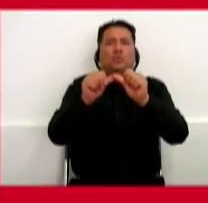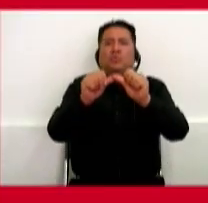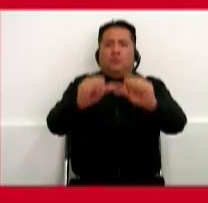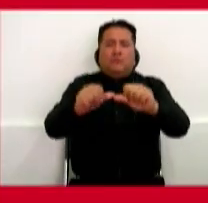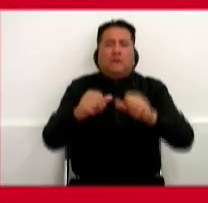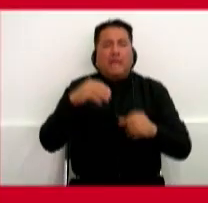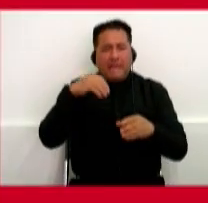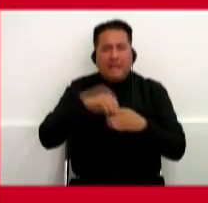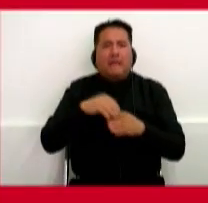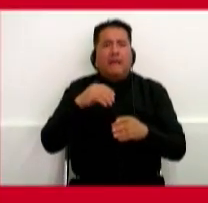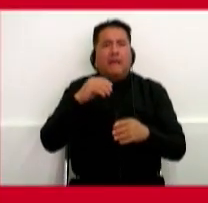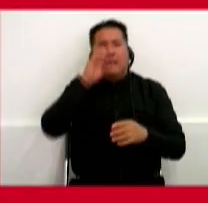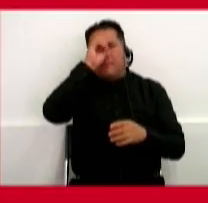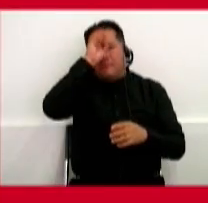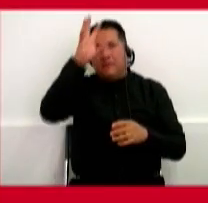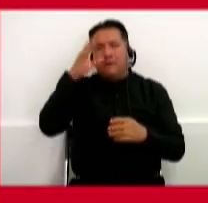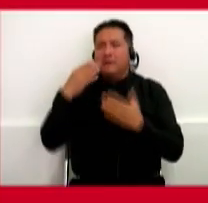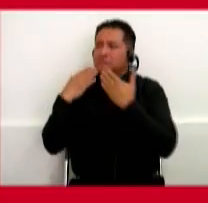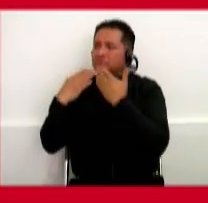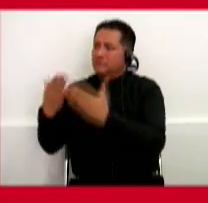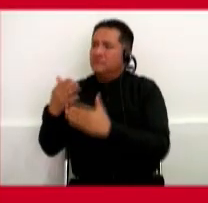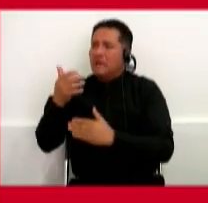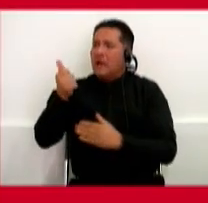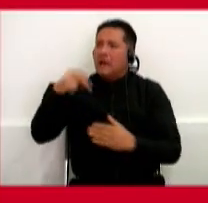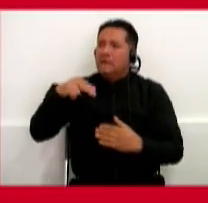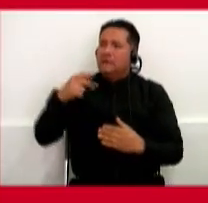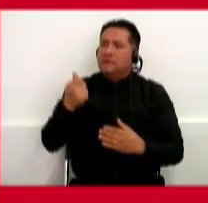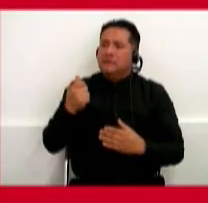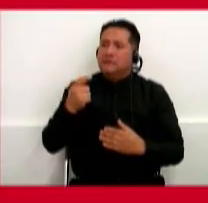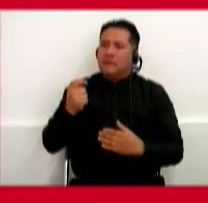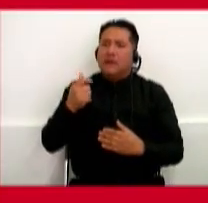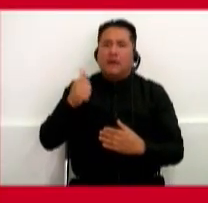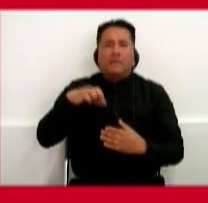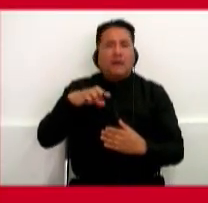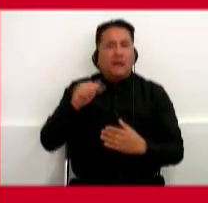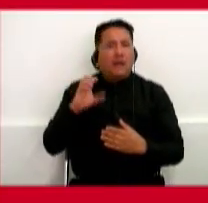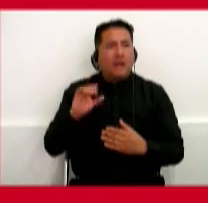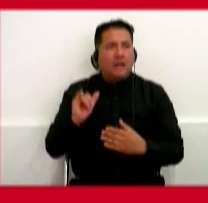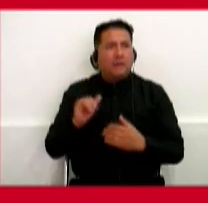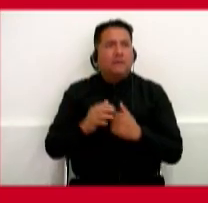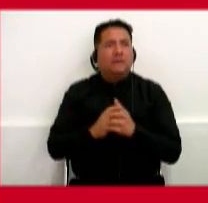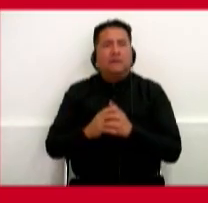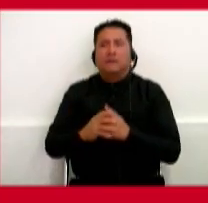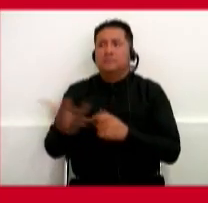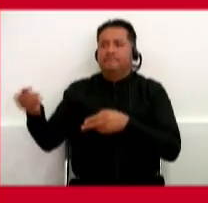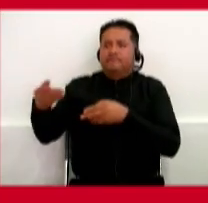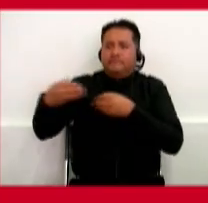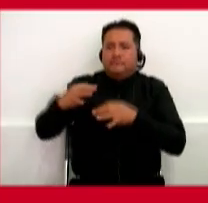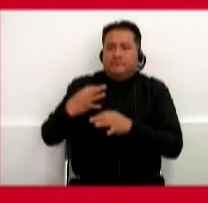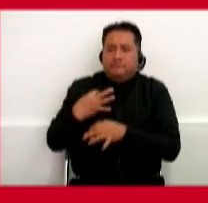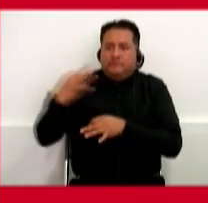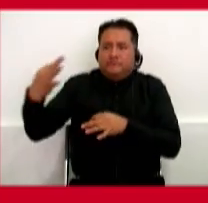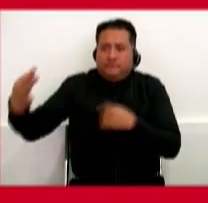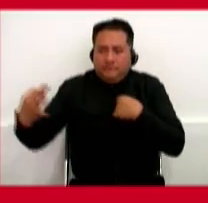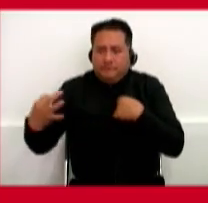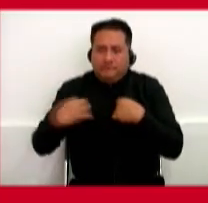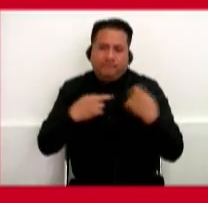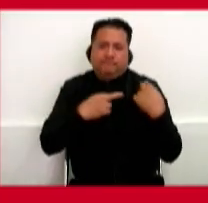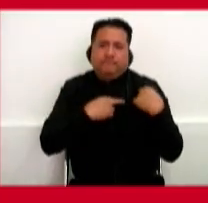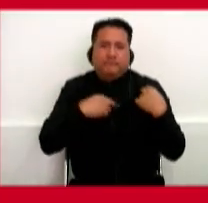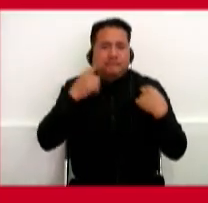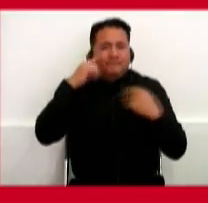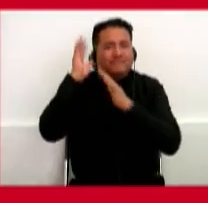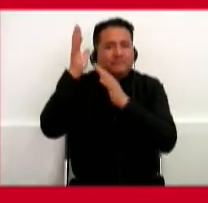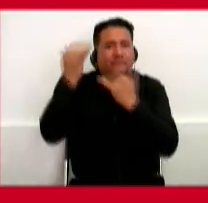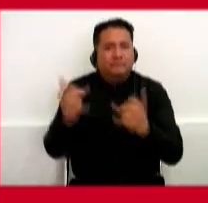Compañía Minera Antapaccay por haberme nombrado líder de este proyecto y poder generar tanto valor al negocio.